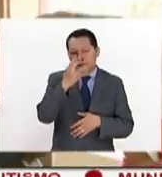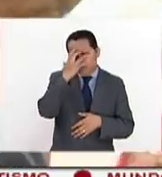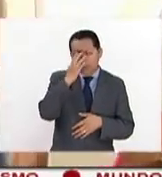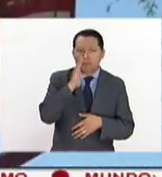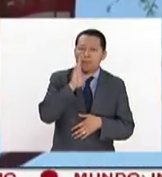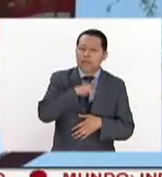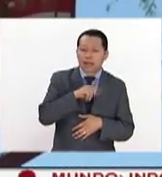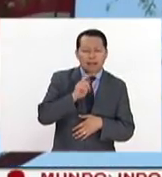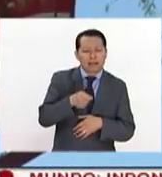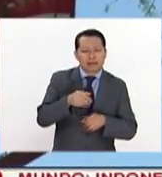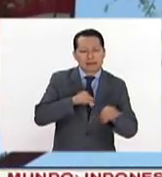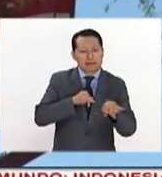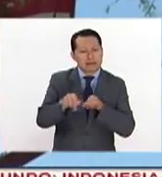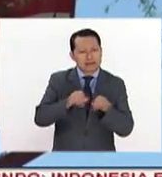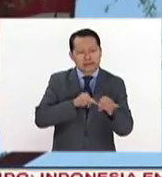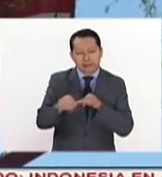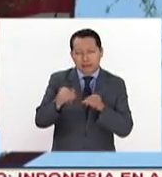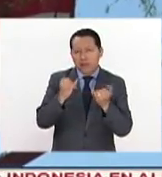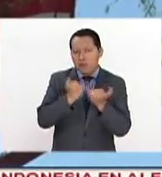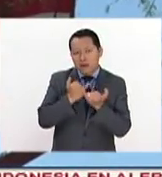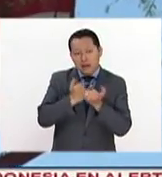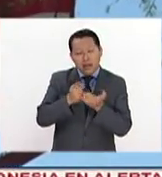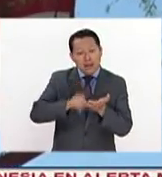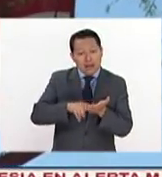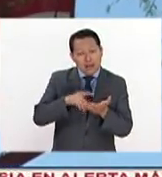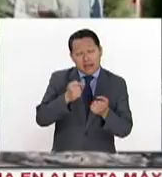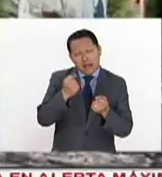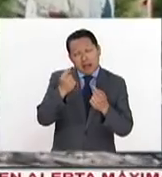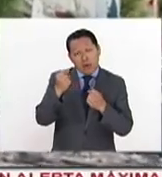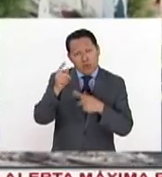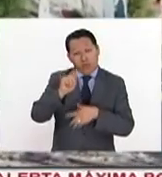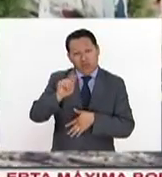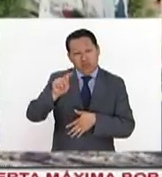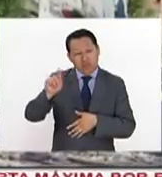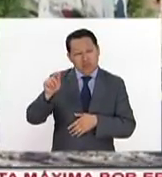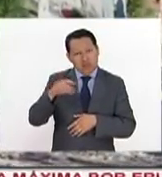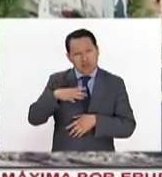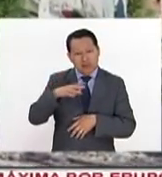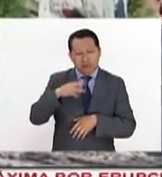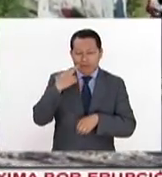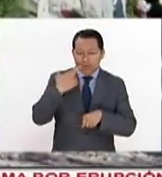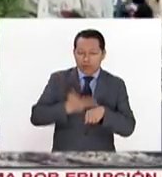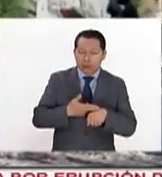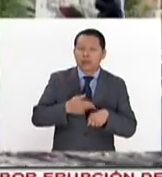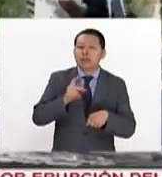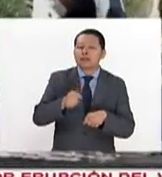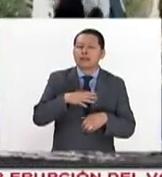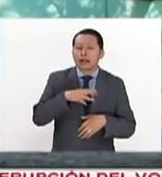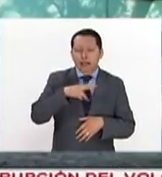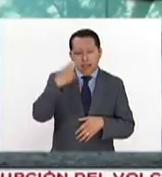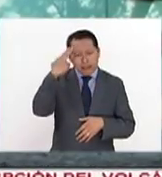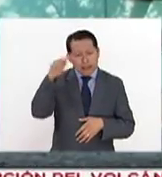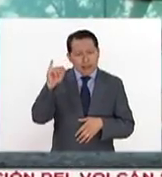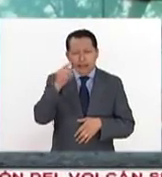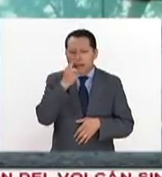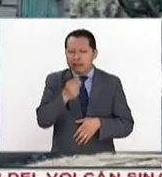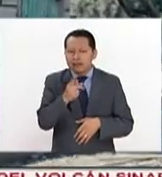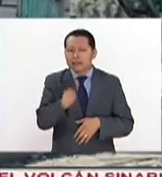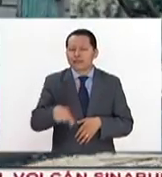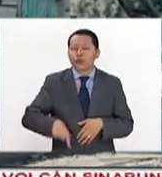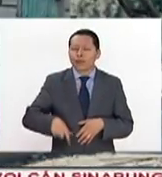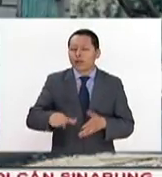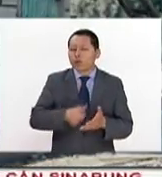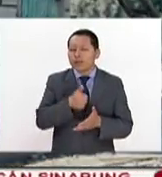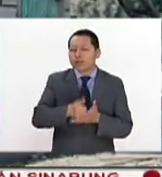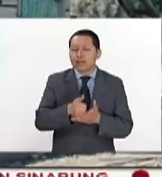conducta de sus empleados y, créanmelo, entre ellos altos directivos. En este encuentro, la parte haitiana denunció que el gobierno de la